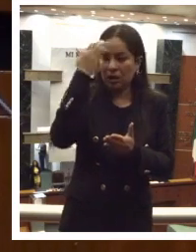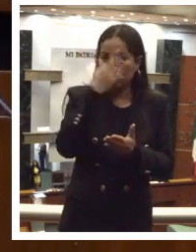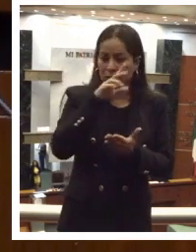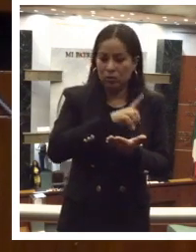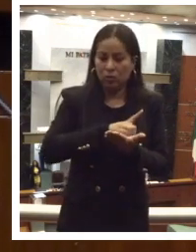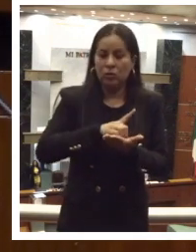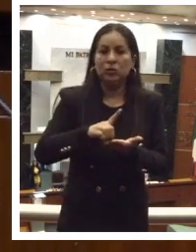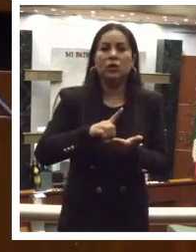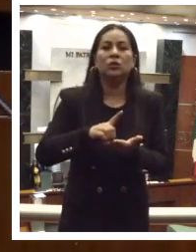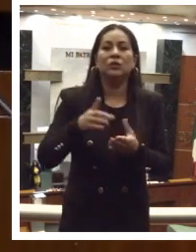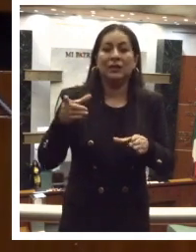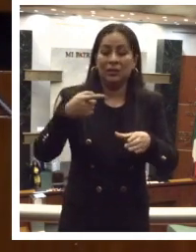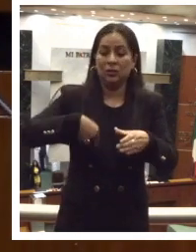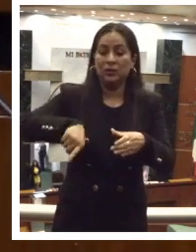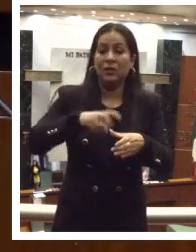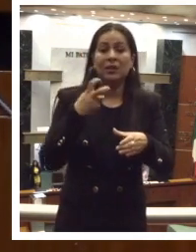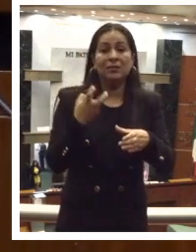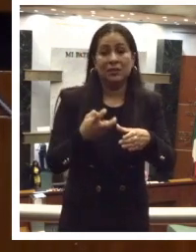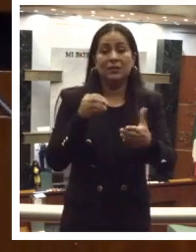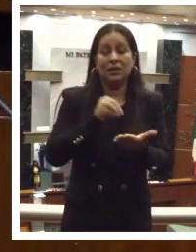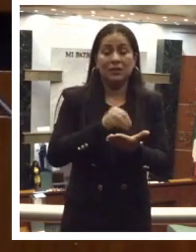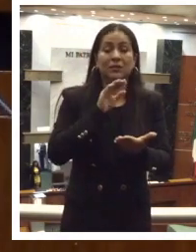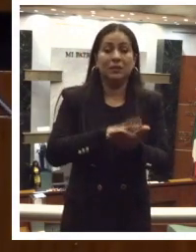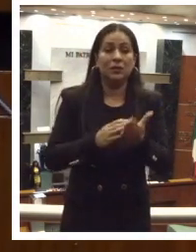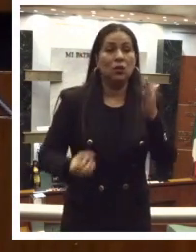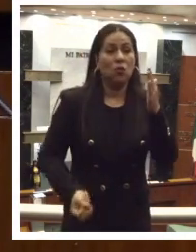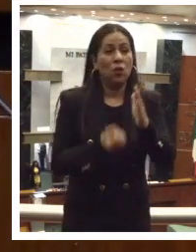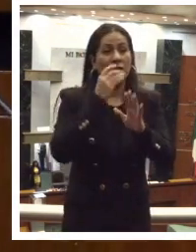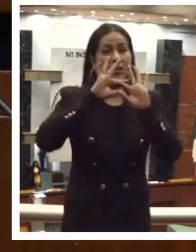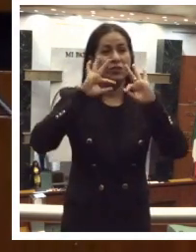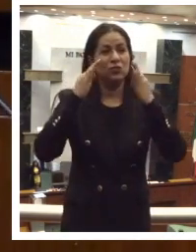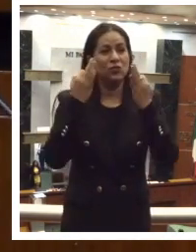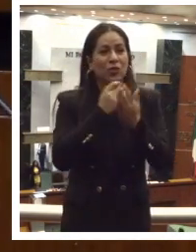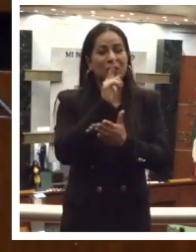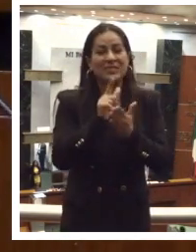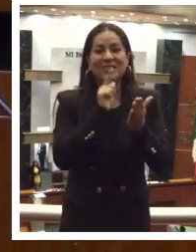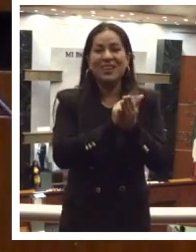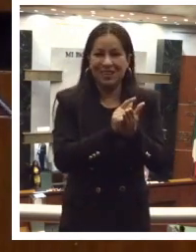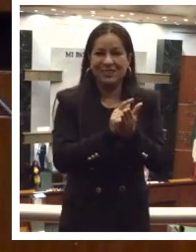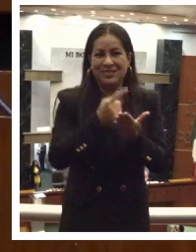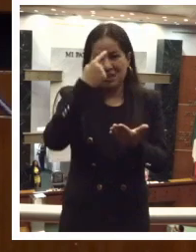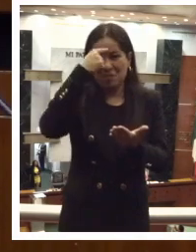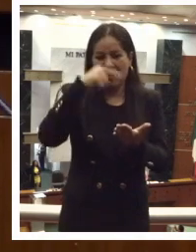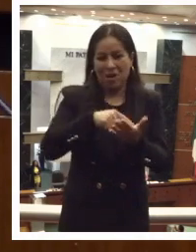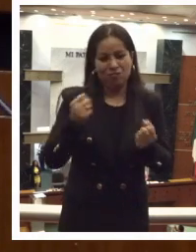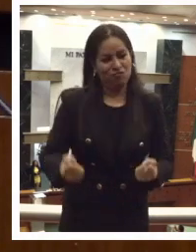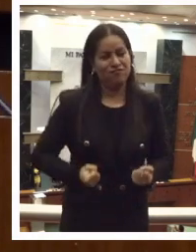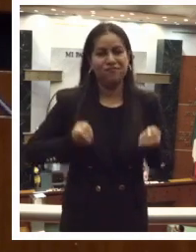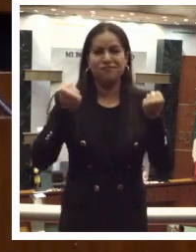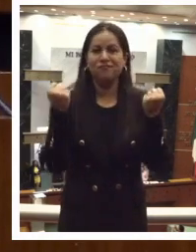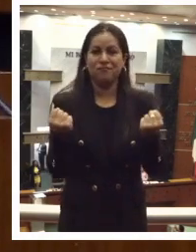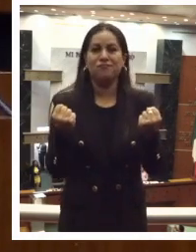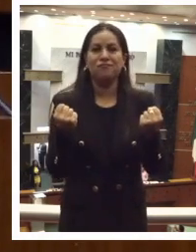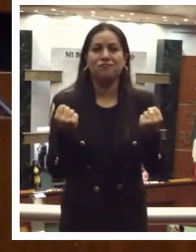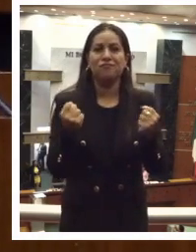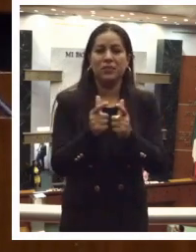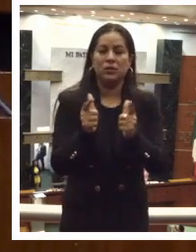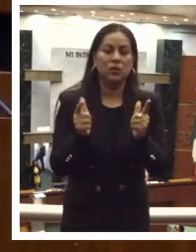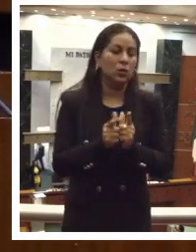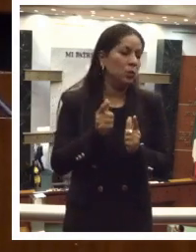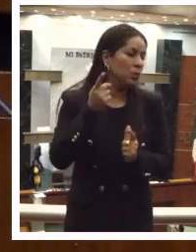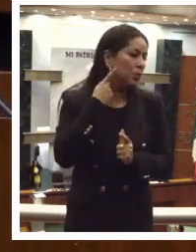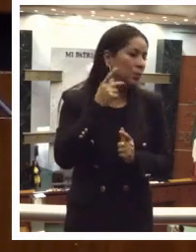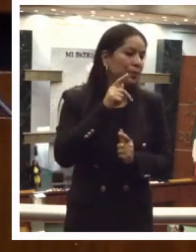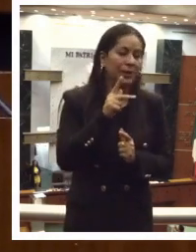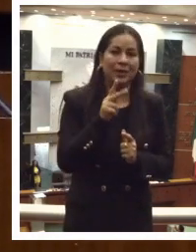estas comunidades y estableciendo nuevas herramientas legales para su empoderamiento. Desde el Grupo